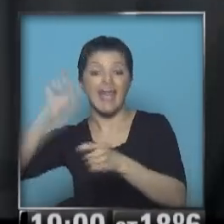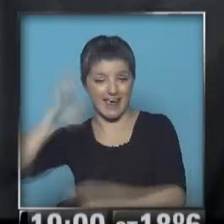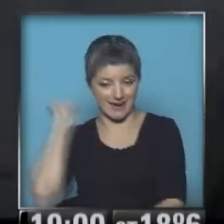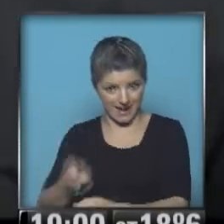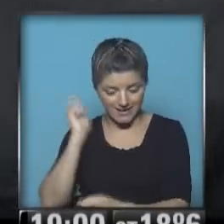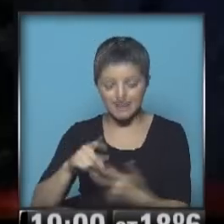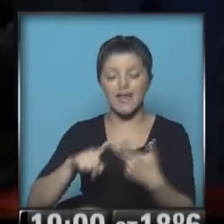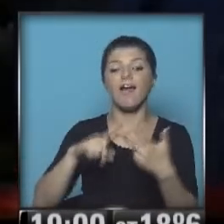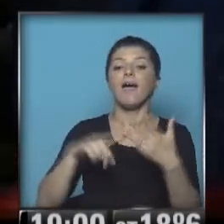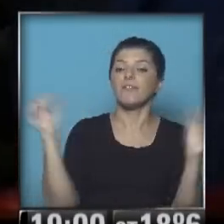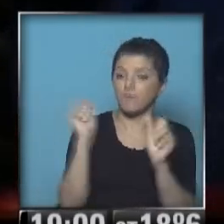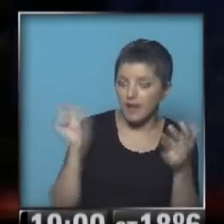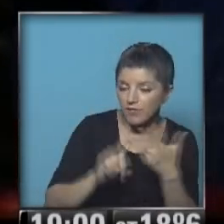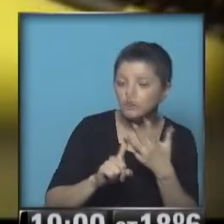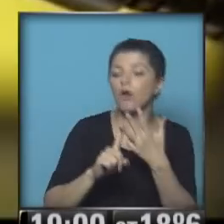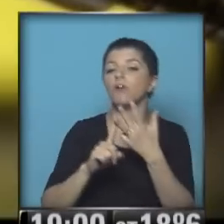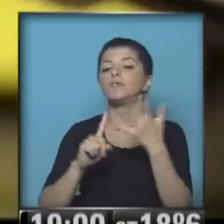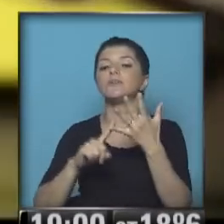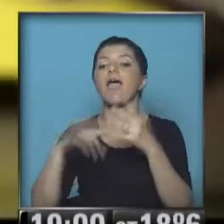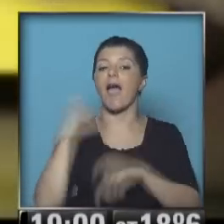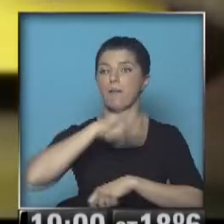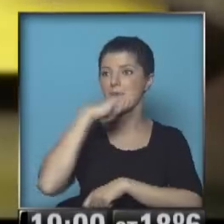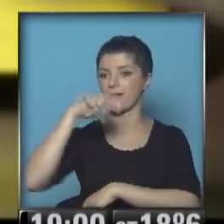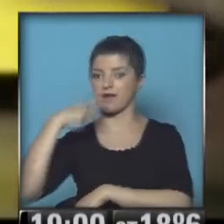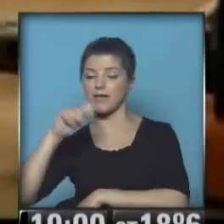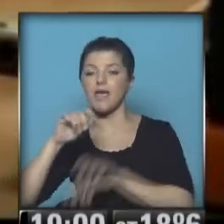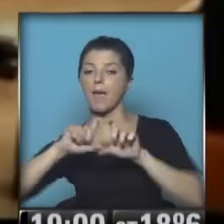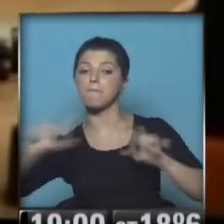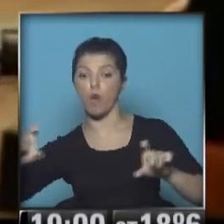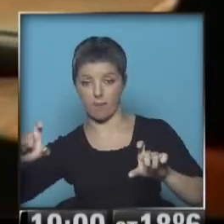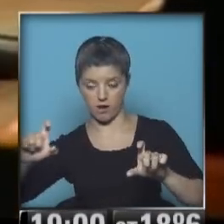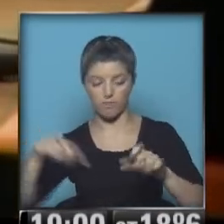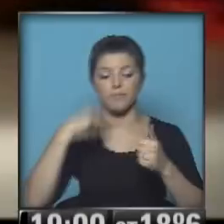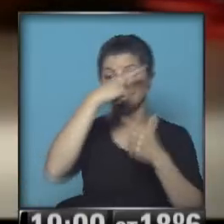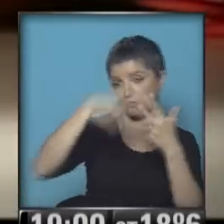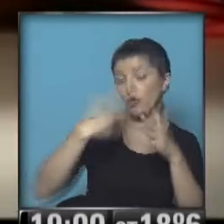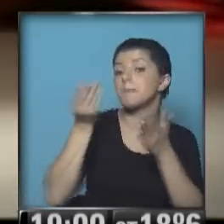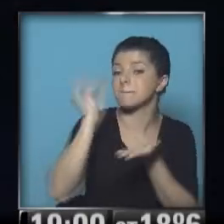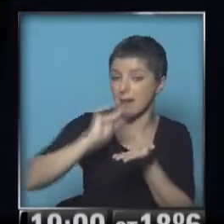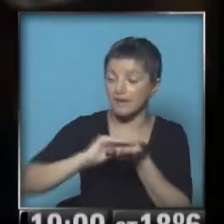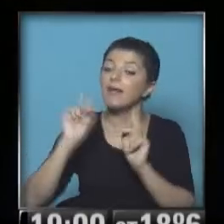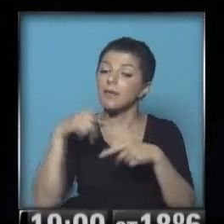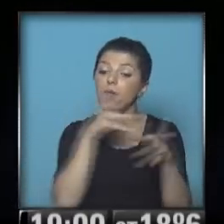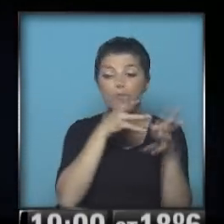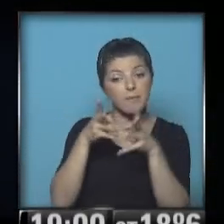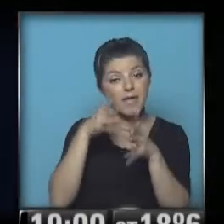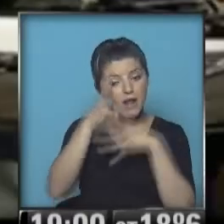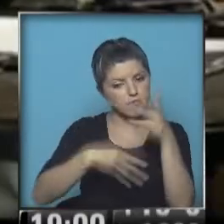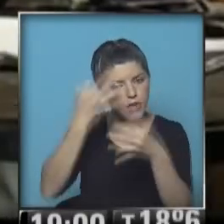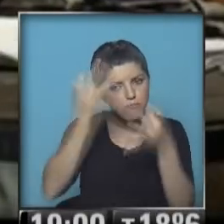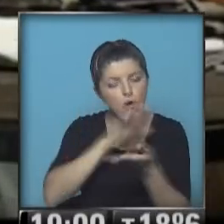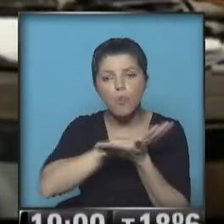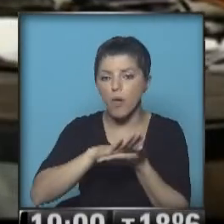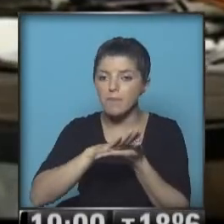refrigeración, albañilería y plomería, entre otros. Han sido provistos de herramientas y maquinarias de primera línea necesarias